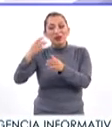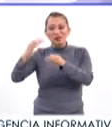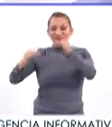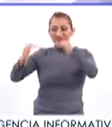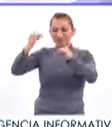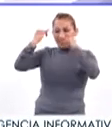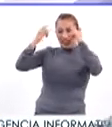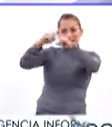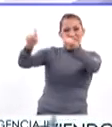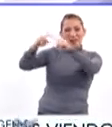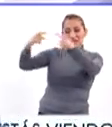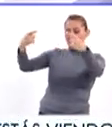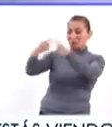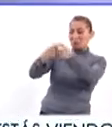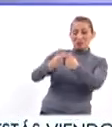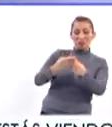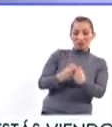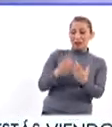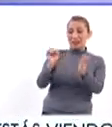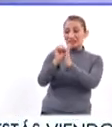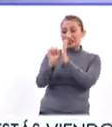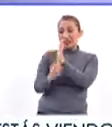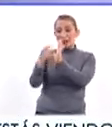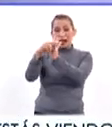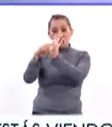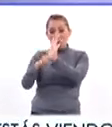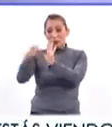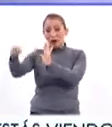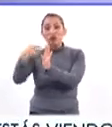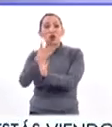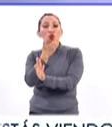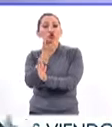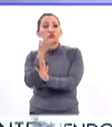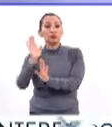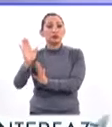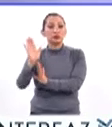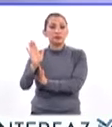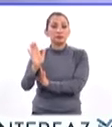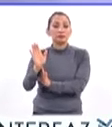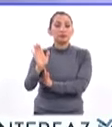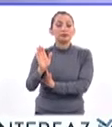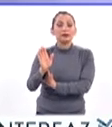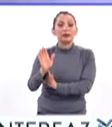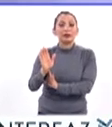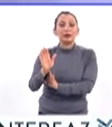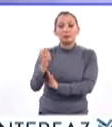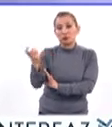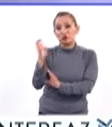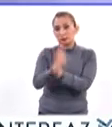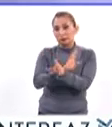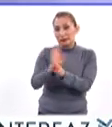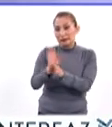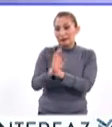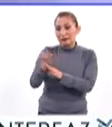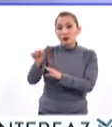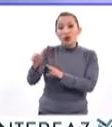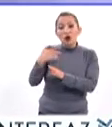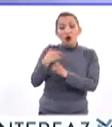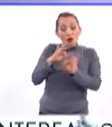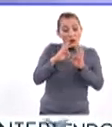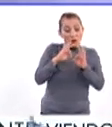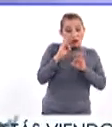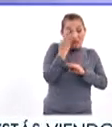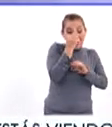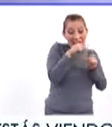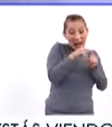discrepancia ideológica, discrepancia de sistemas normativos internos y usos y costumbres, los cuales justamente el beneficio de tener un modelo federal